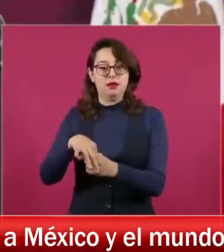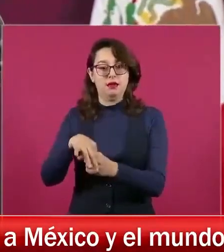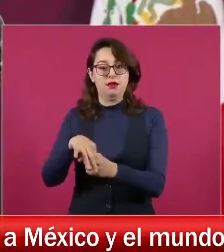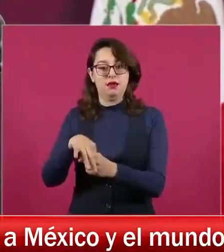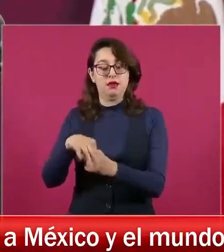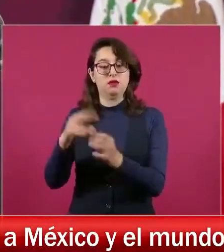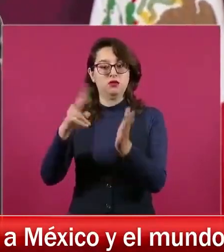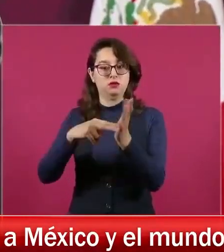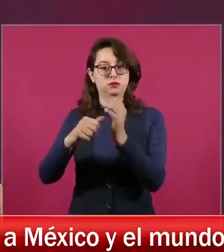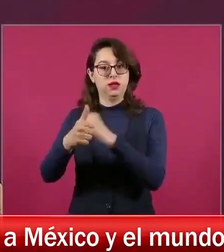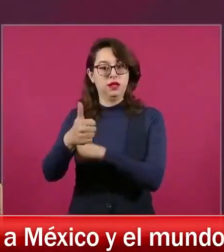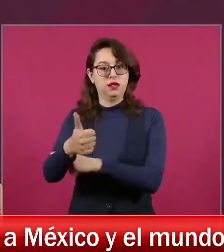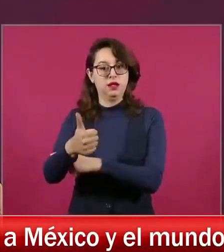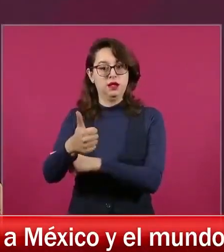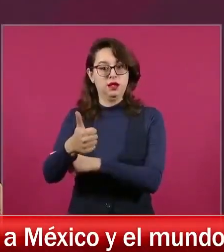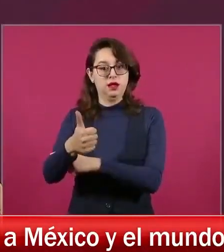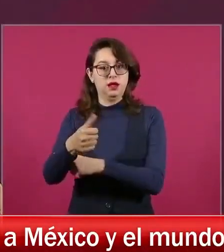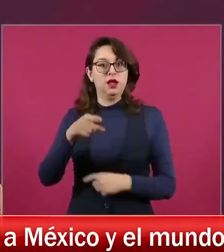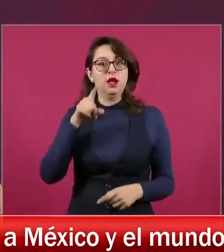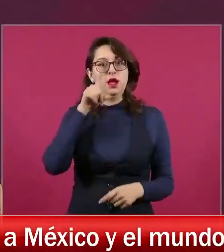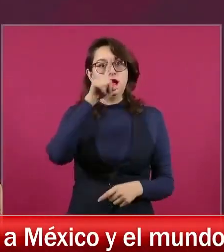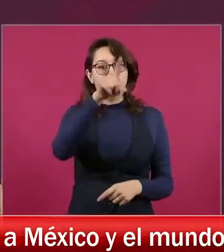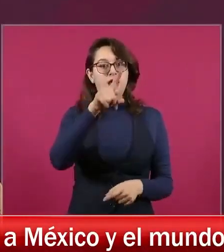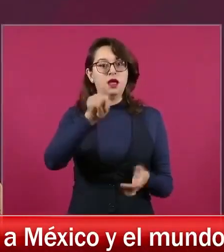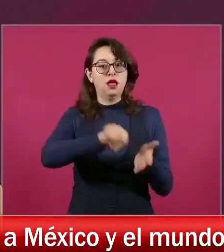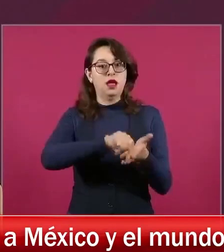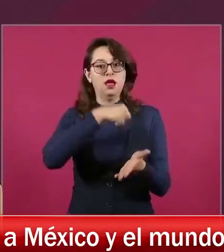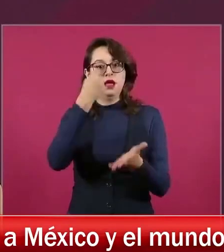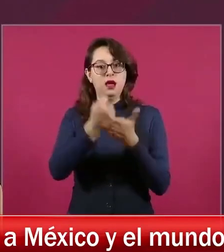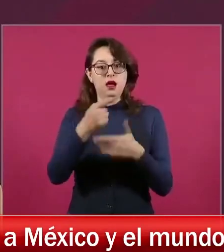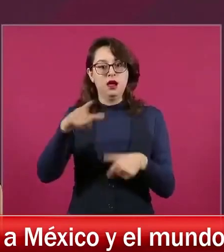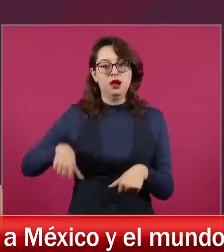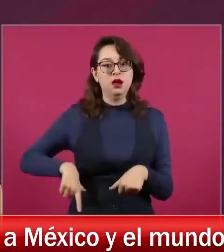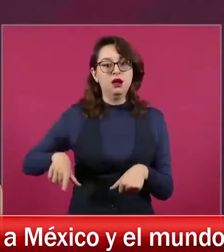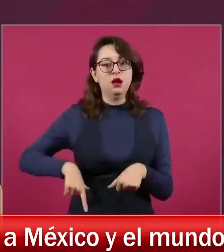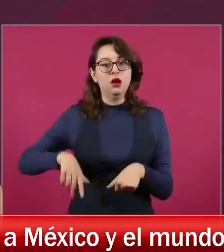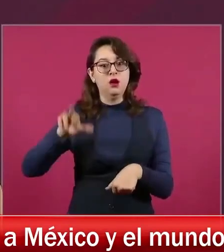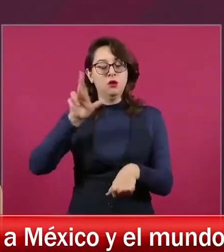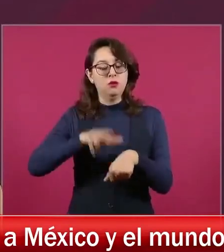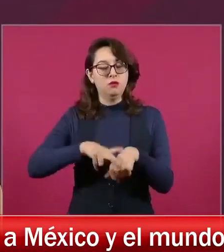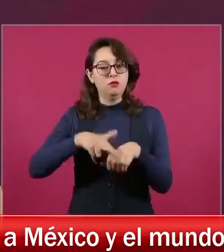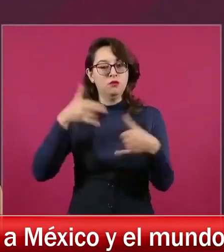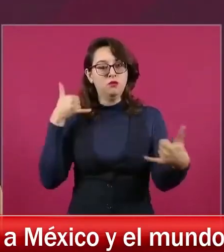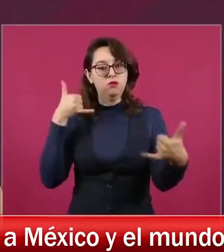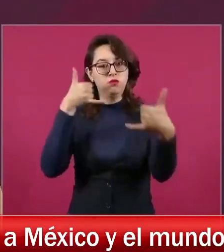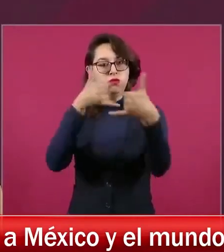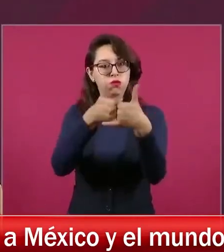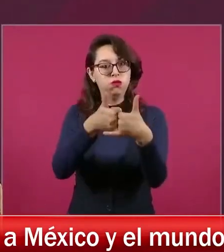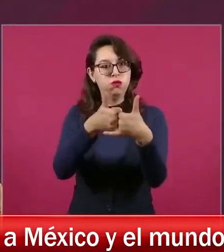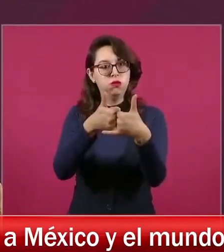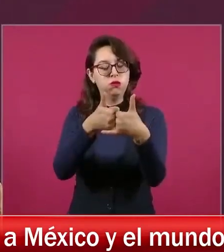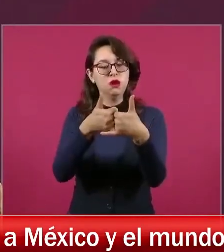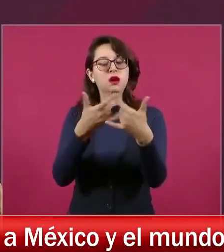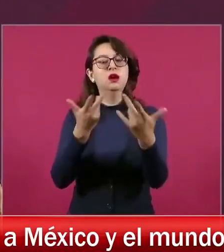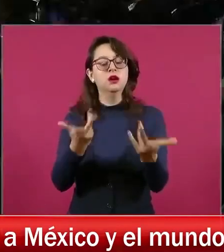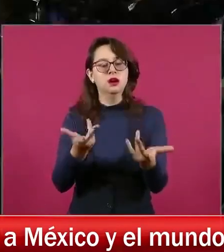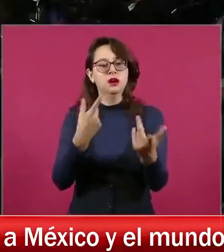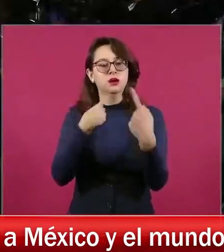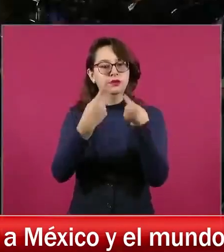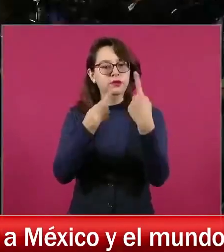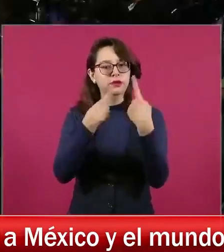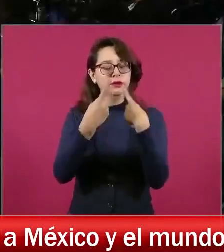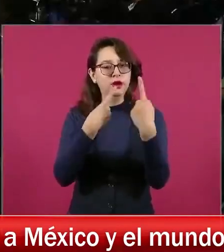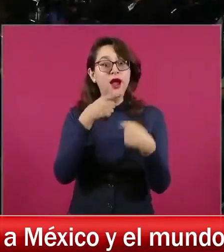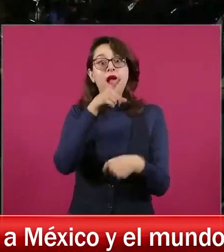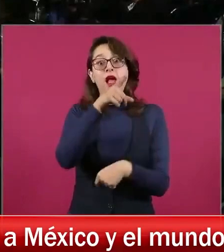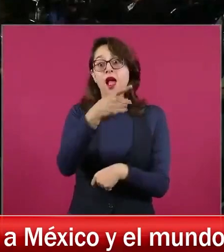de Tamaulipas que por cierto acaba de salir de la cárcel sí Eugenio